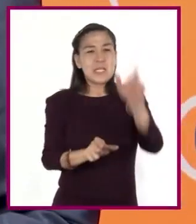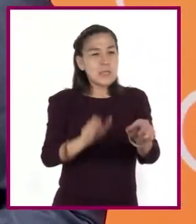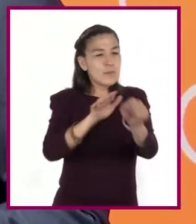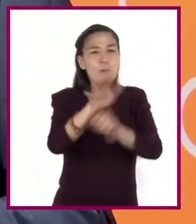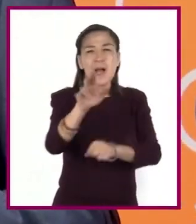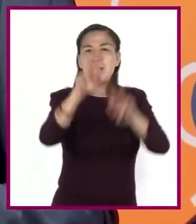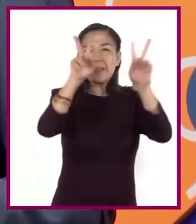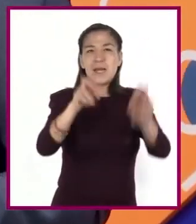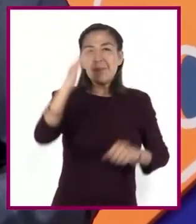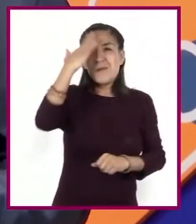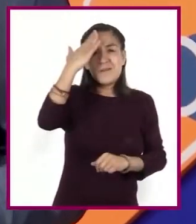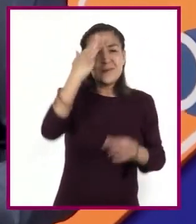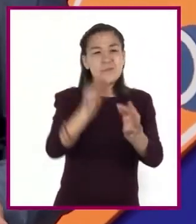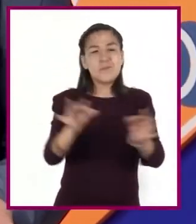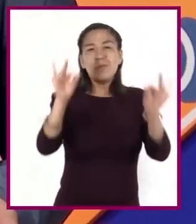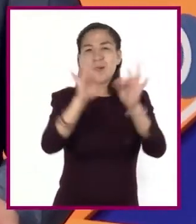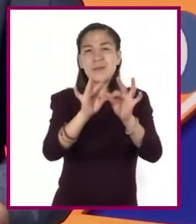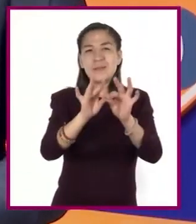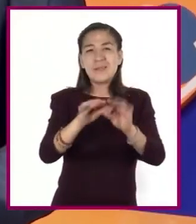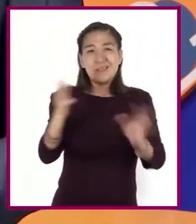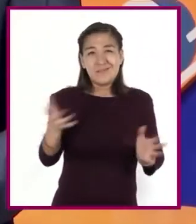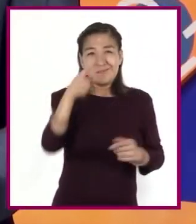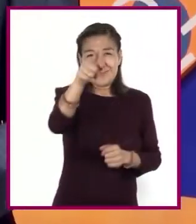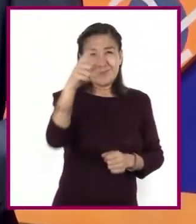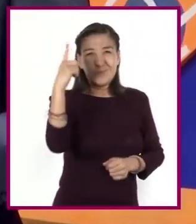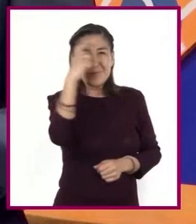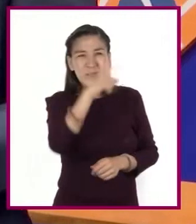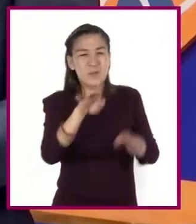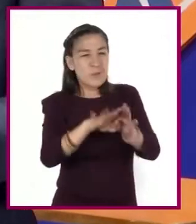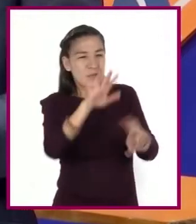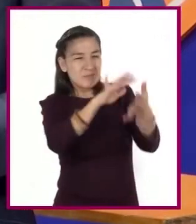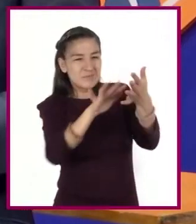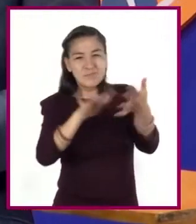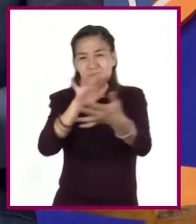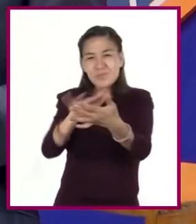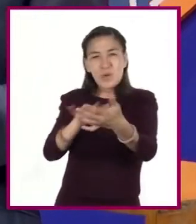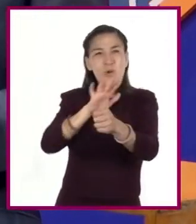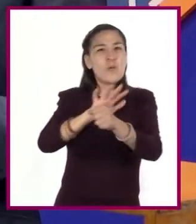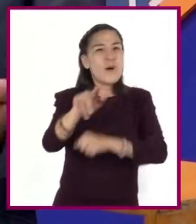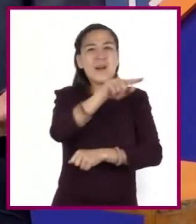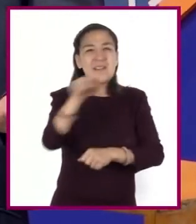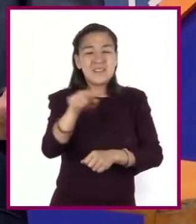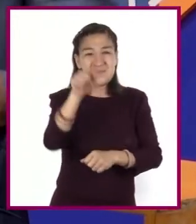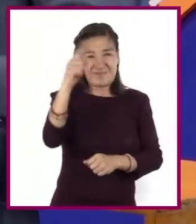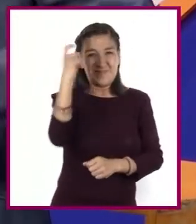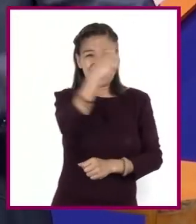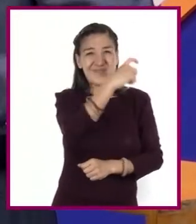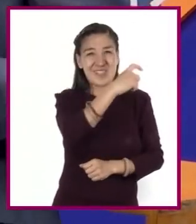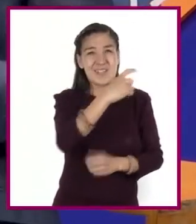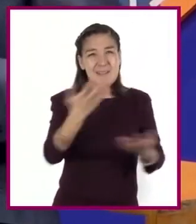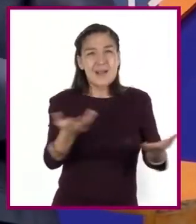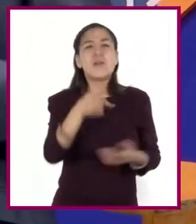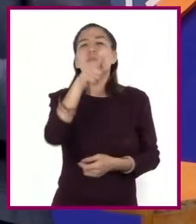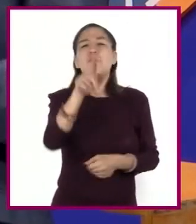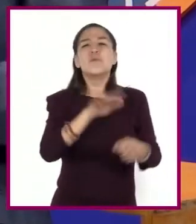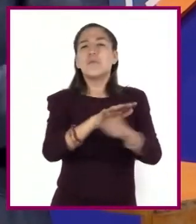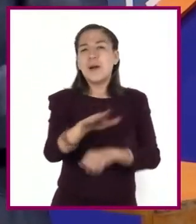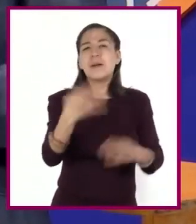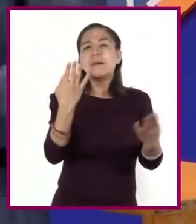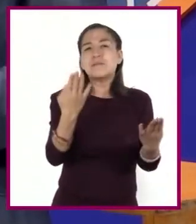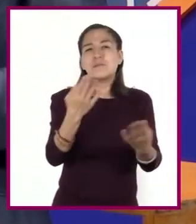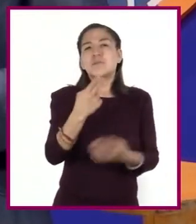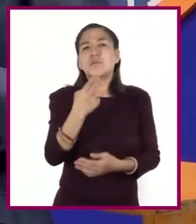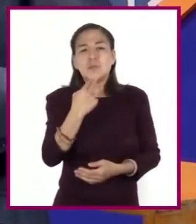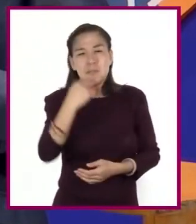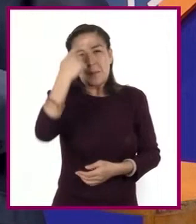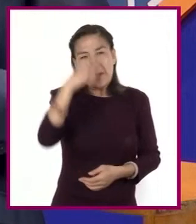tema principal? ¿Les costó trabajo definir y resolver el reto? ¿Qué herramientas utilizaron para